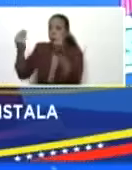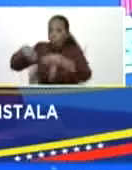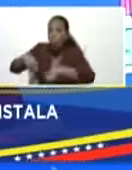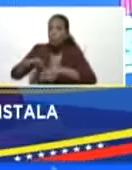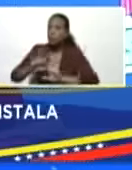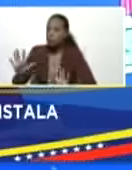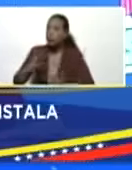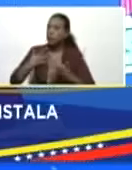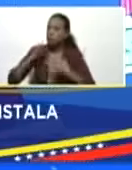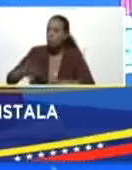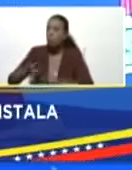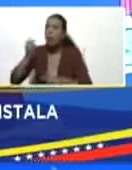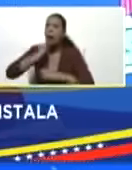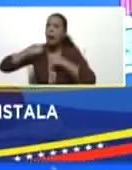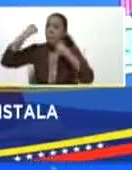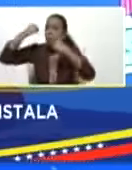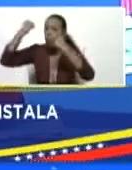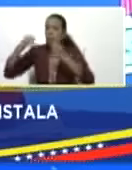rindieran.